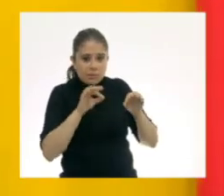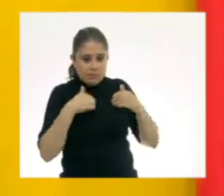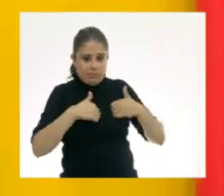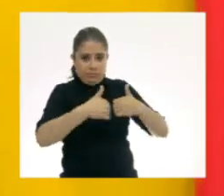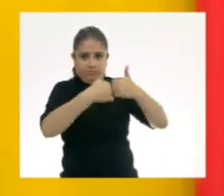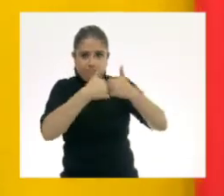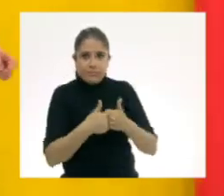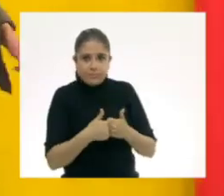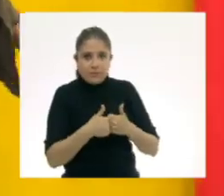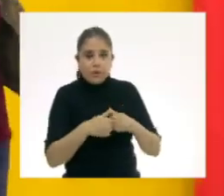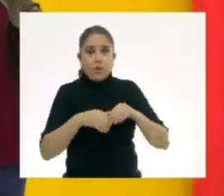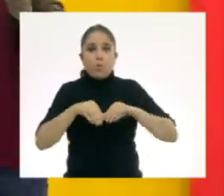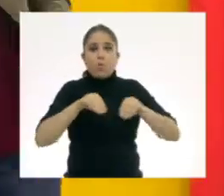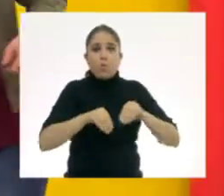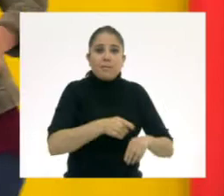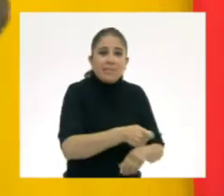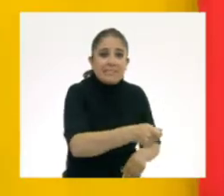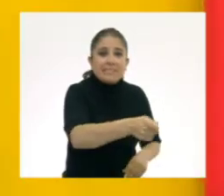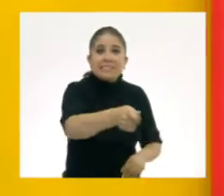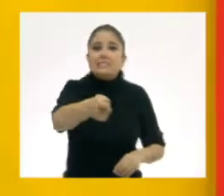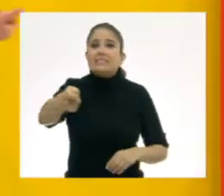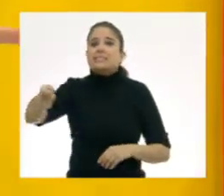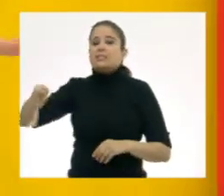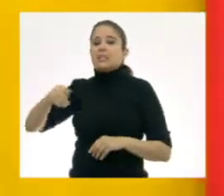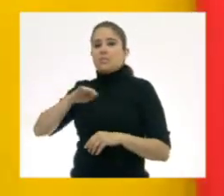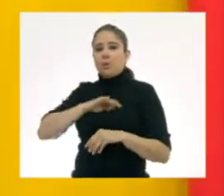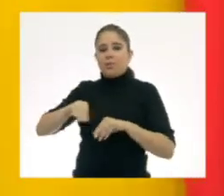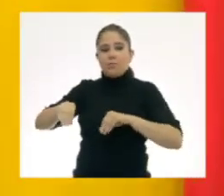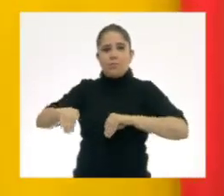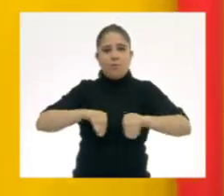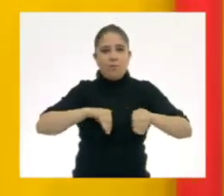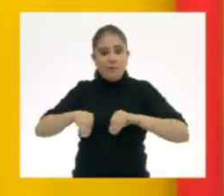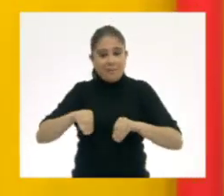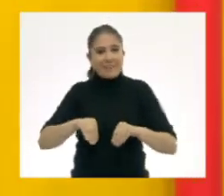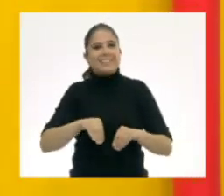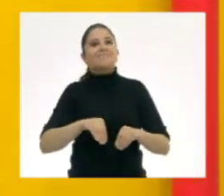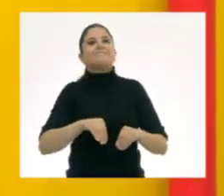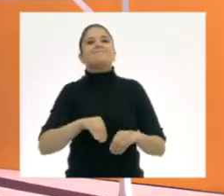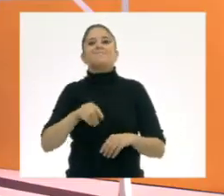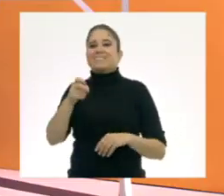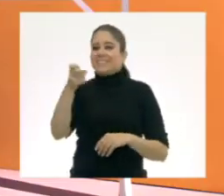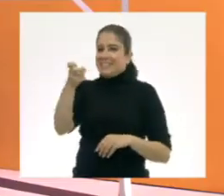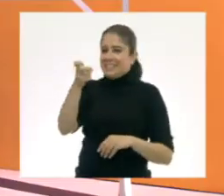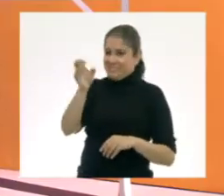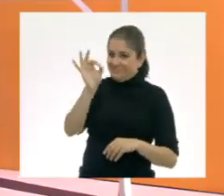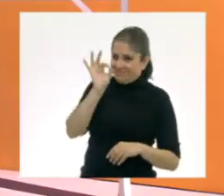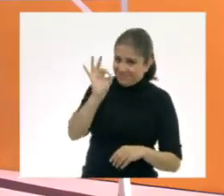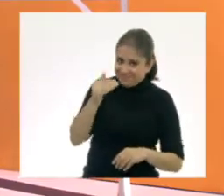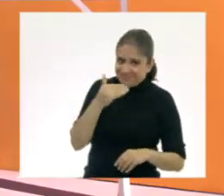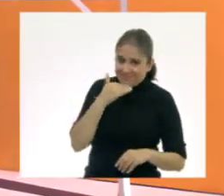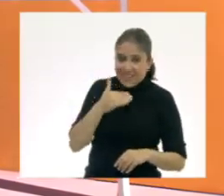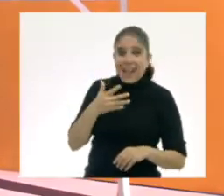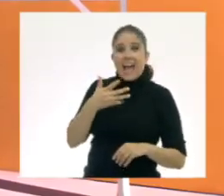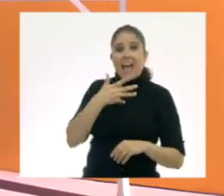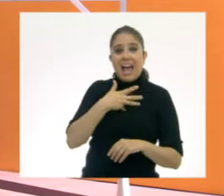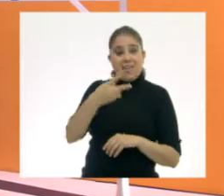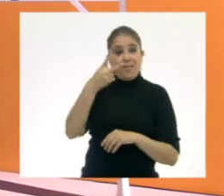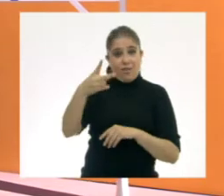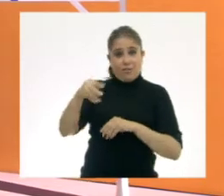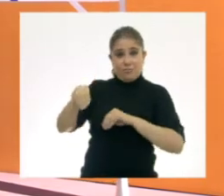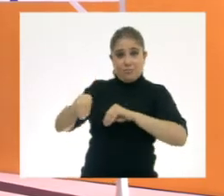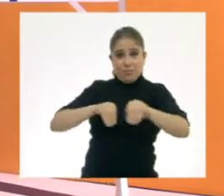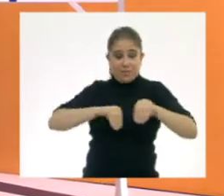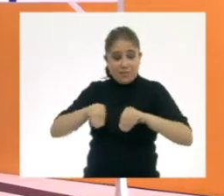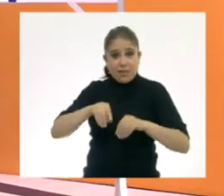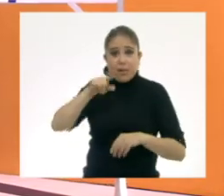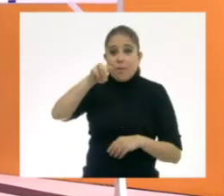fijos. Exacto. Y movimientos con los que me puedo desplazar. Exactamente, muy bien. Tenemos esos dos tipos de movimiento